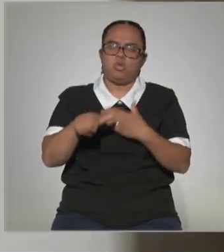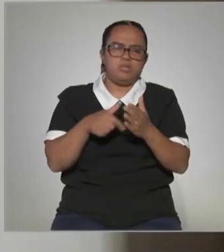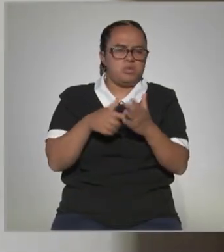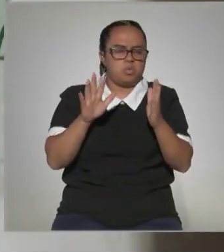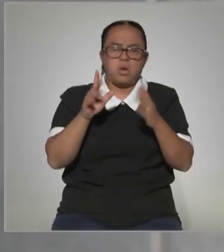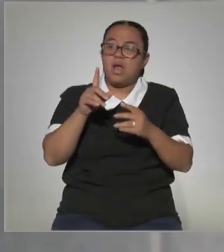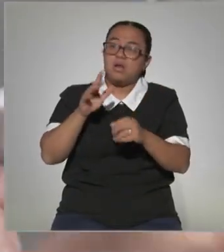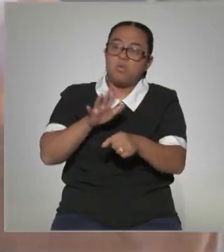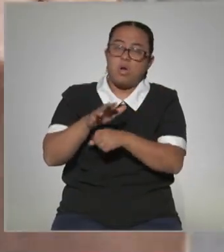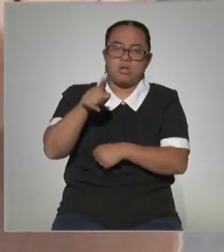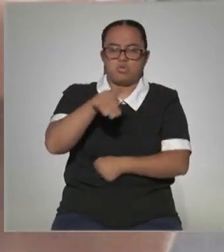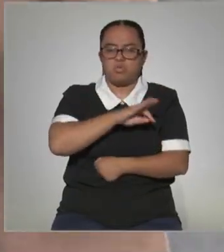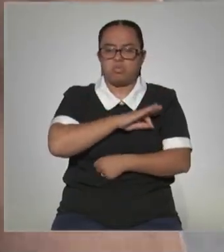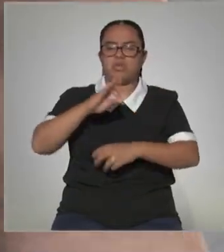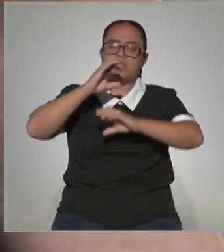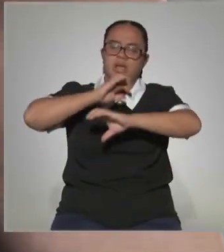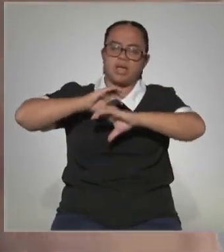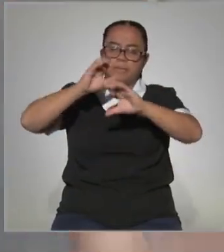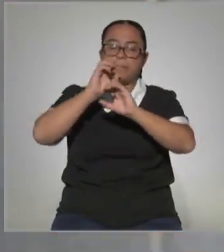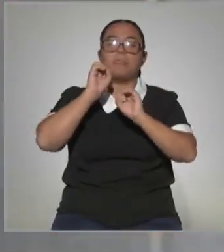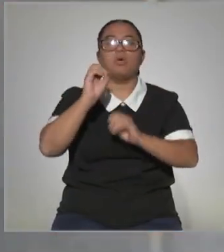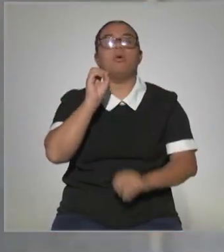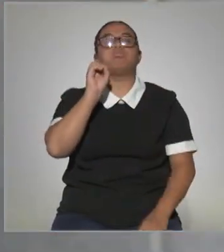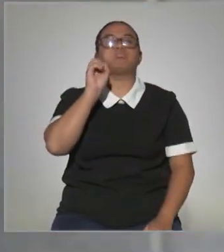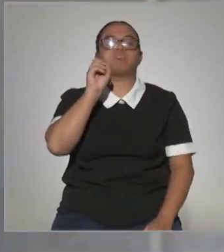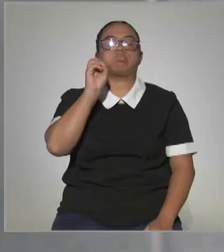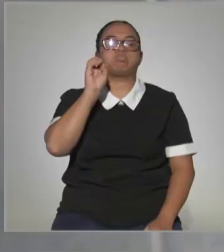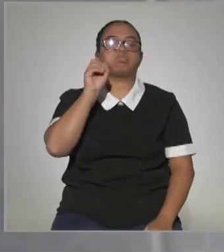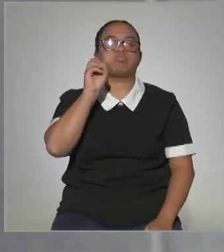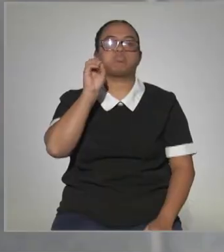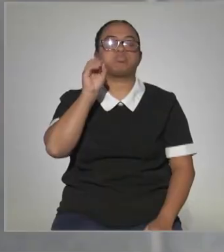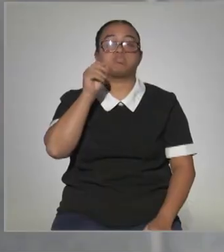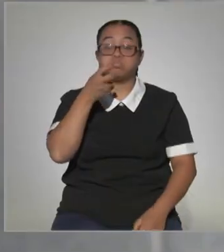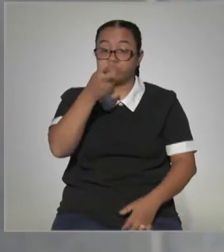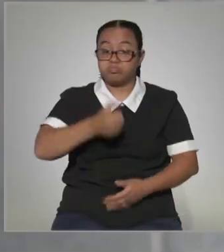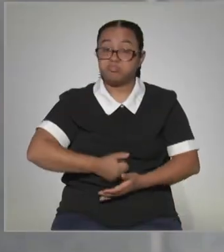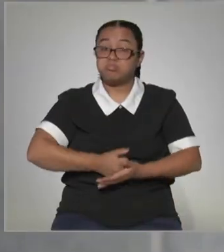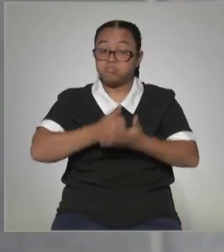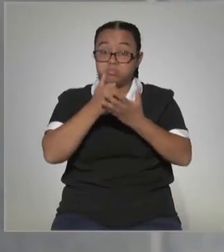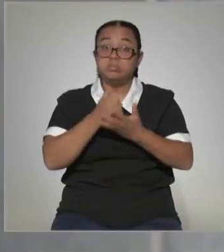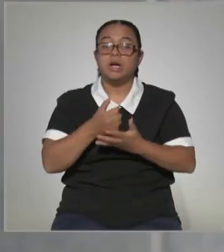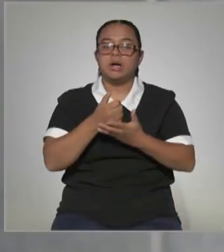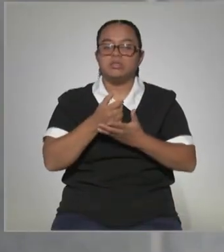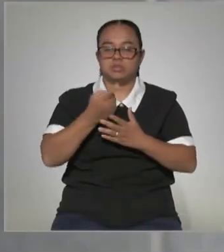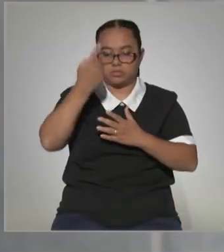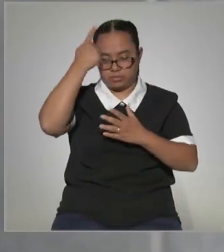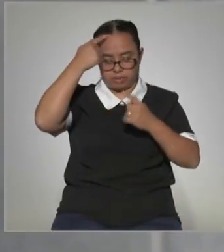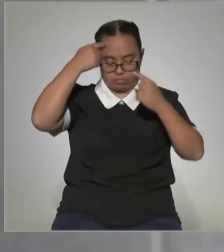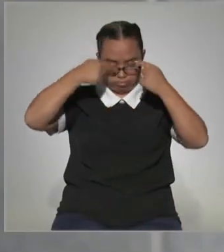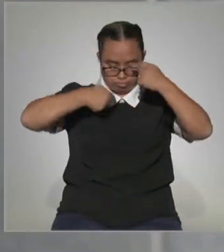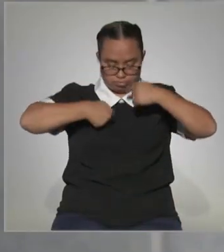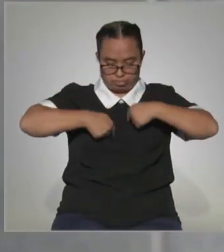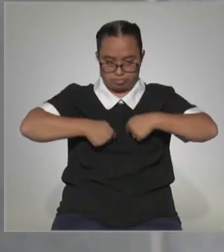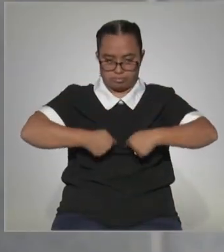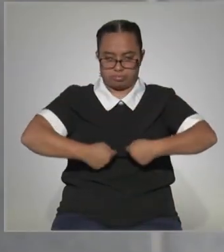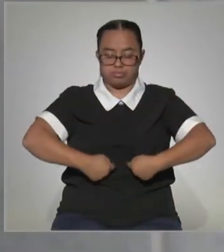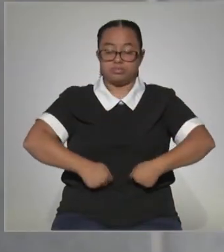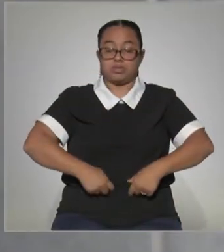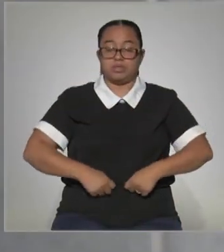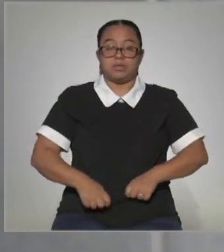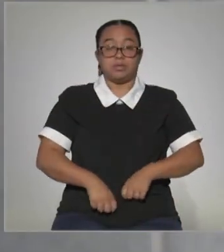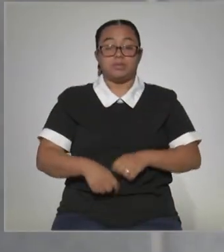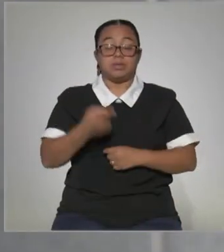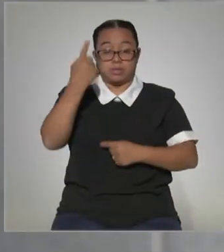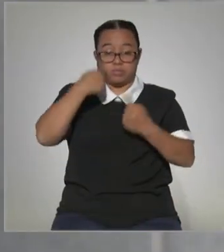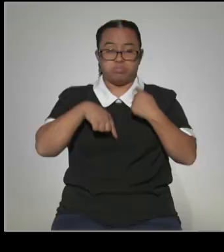cantar, hacer gárgaras. El nervio vago baja por, digamos, la base del cerebro y pasa prácticamente